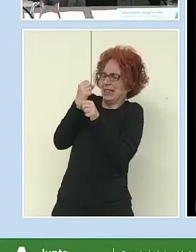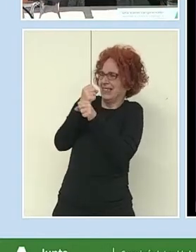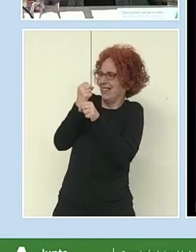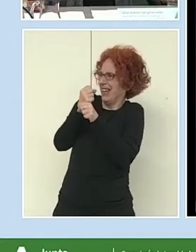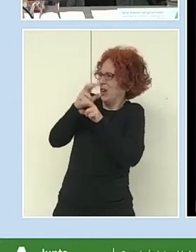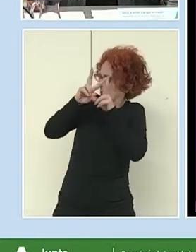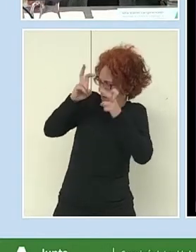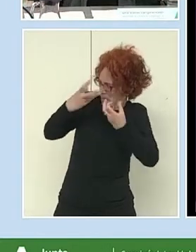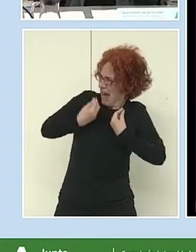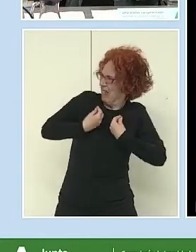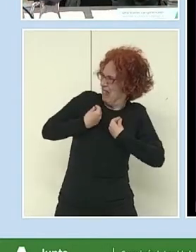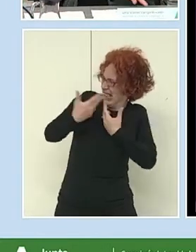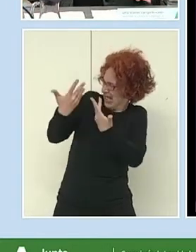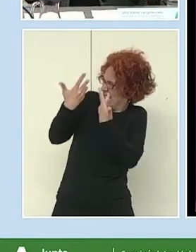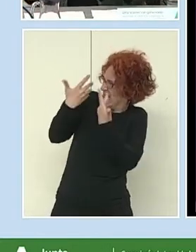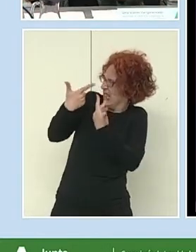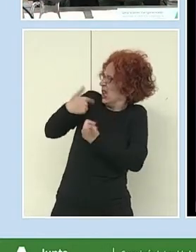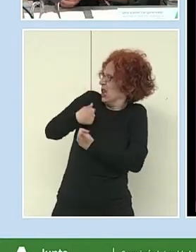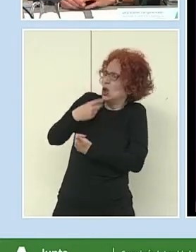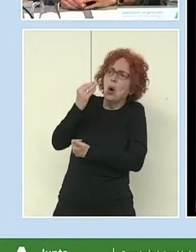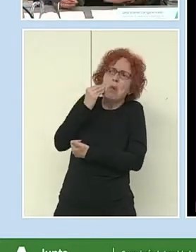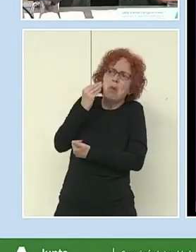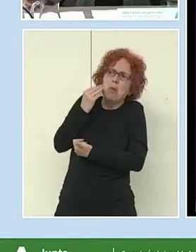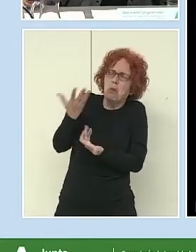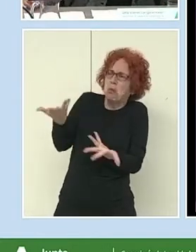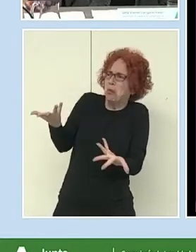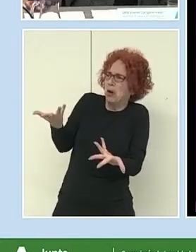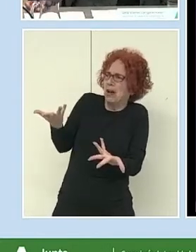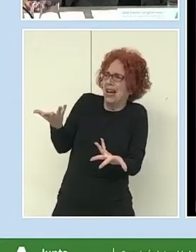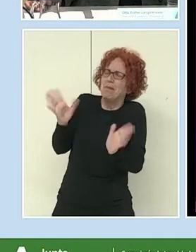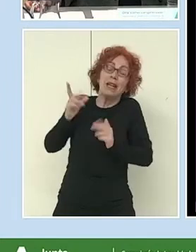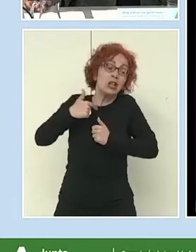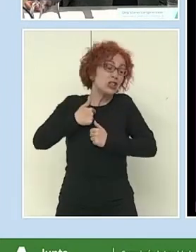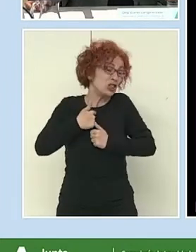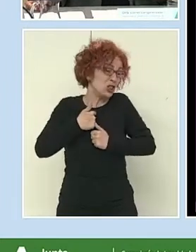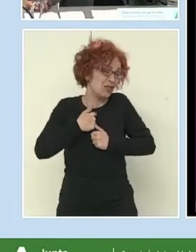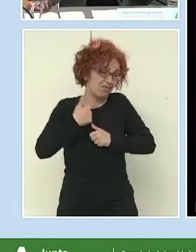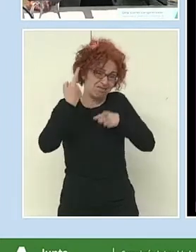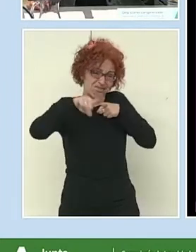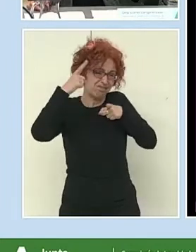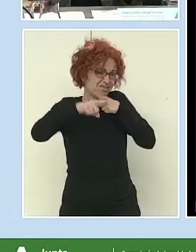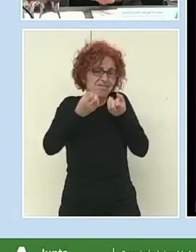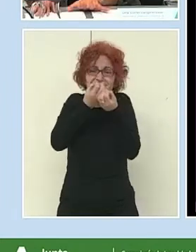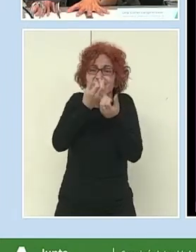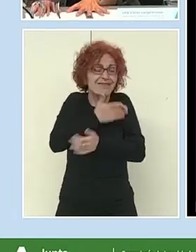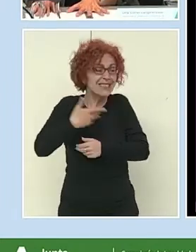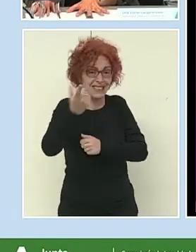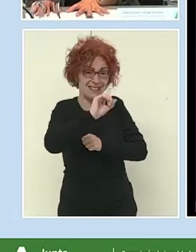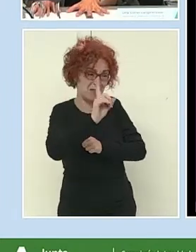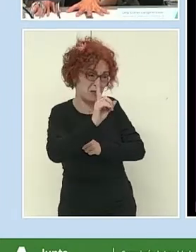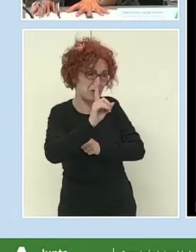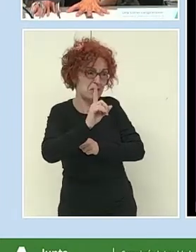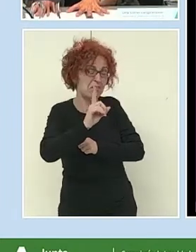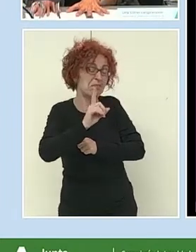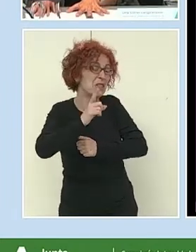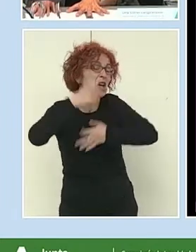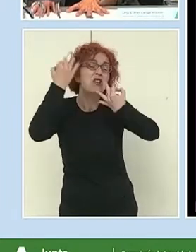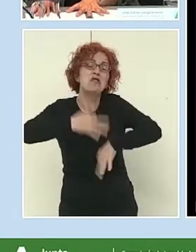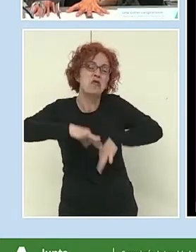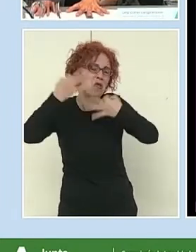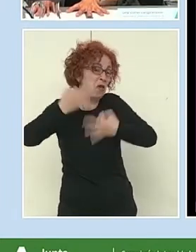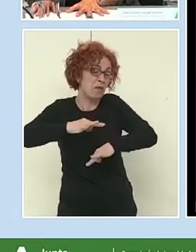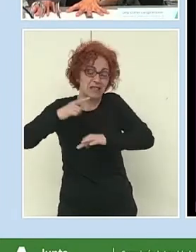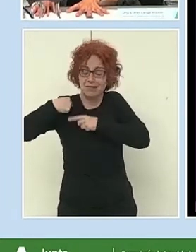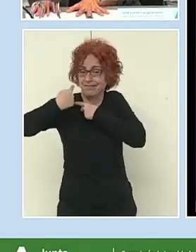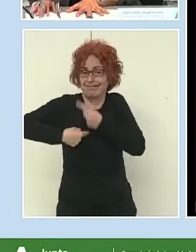vida en general, así, ¿no? Pero no quiero ser aguafiesta y esto, evidentemente, es